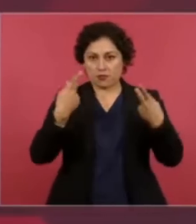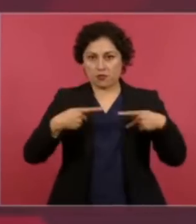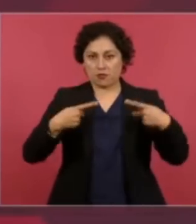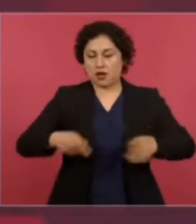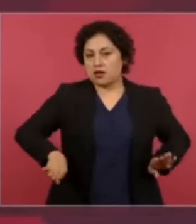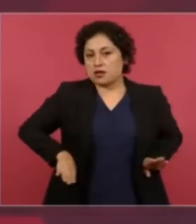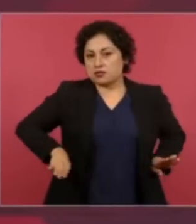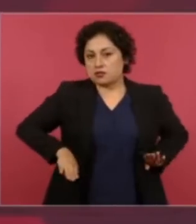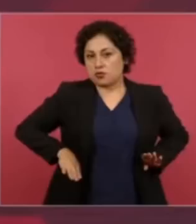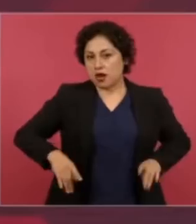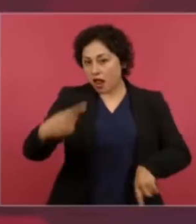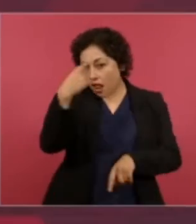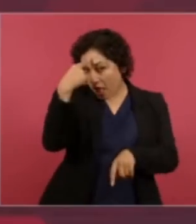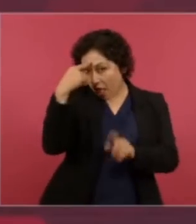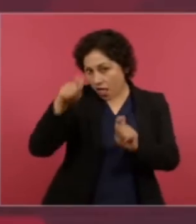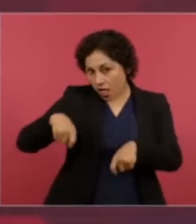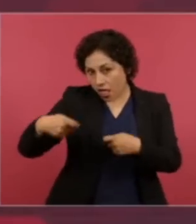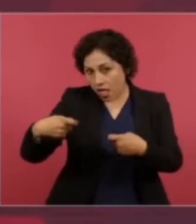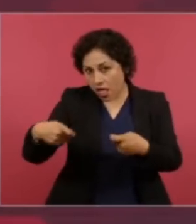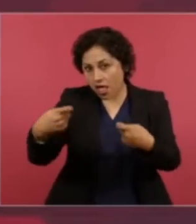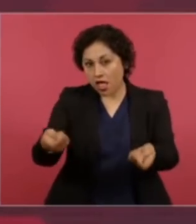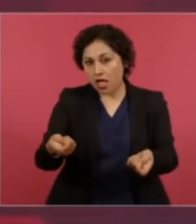no simulaban,